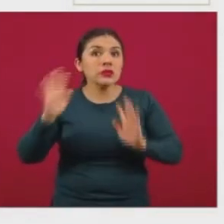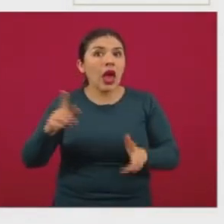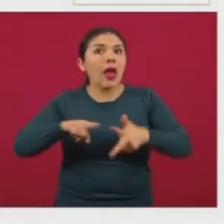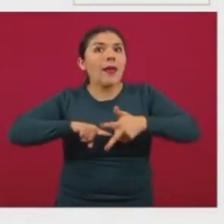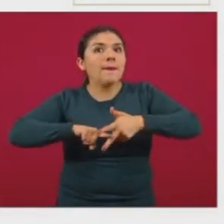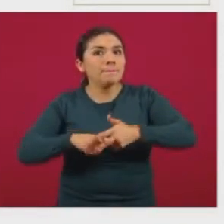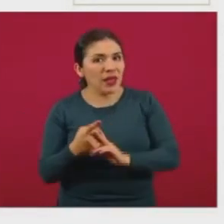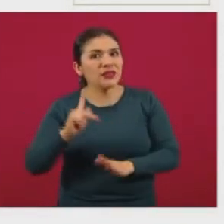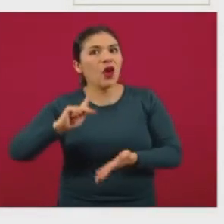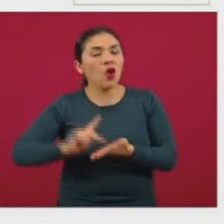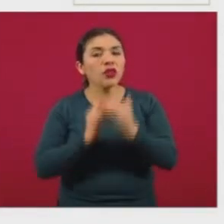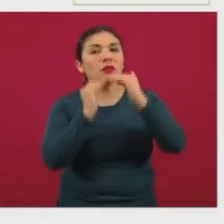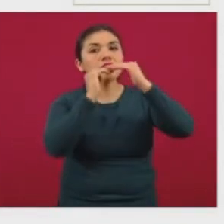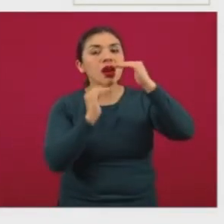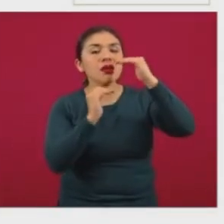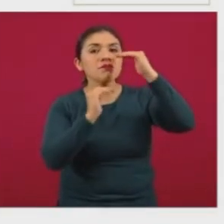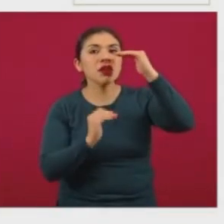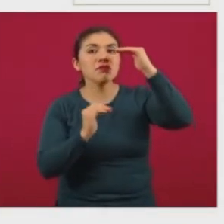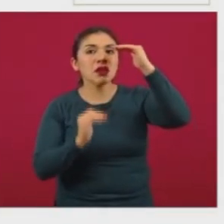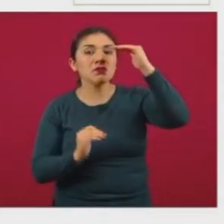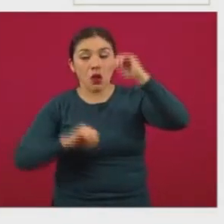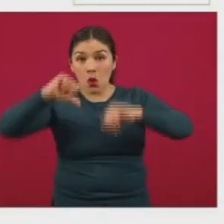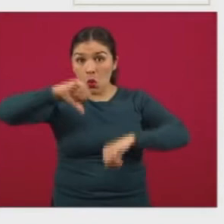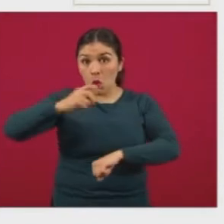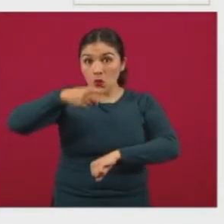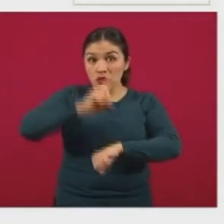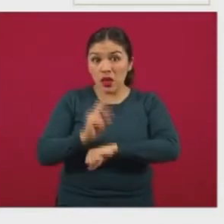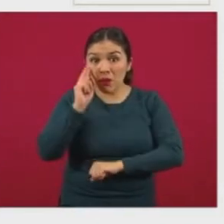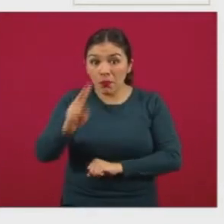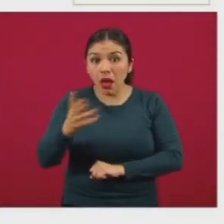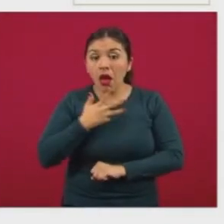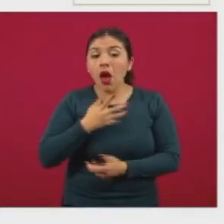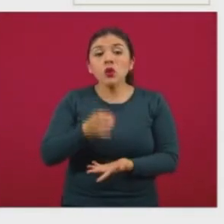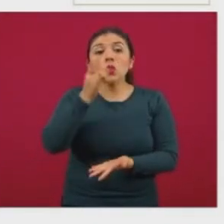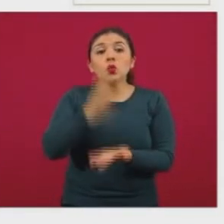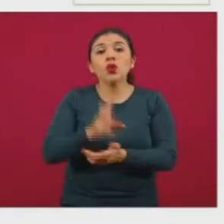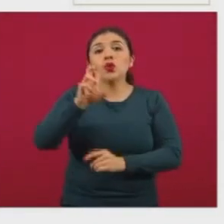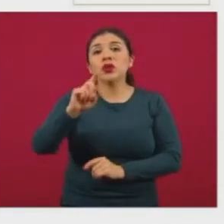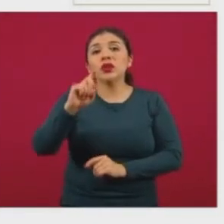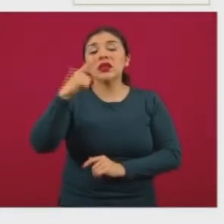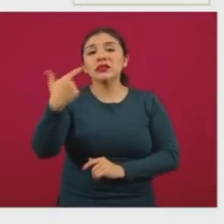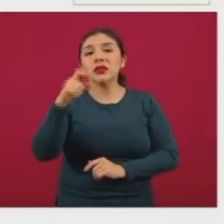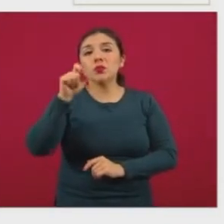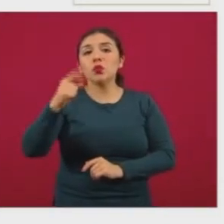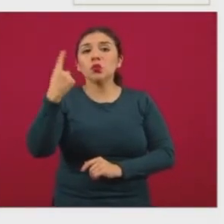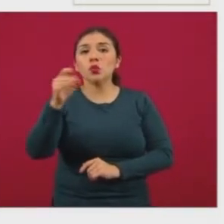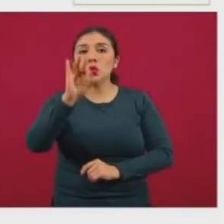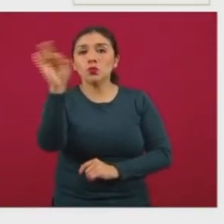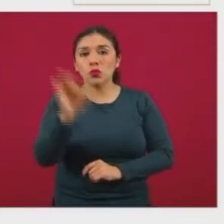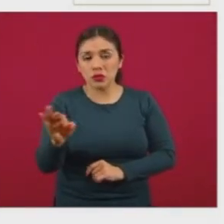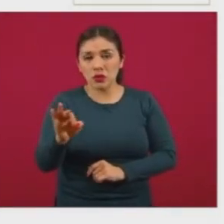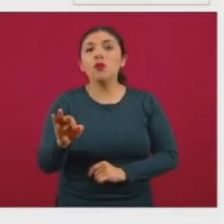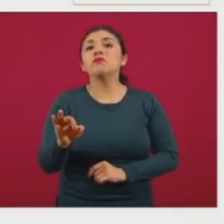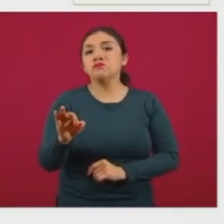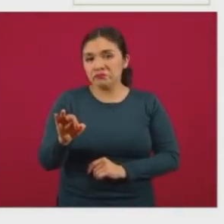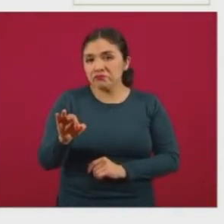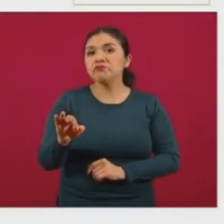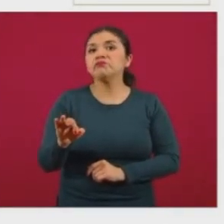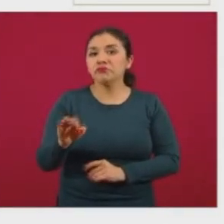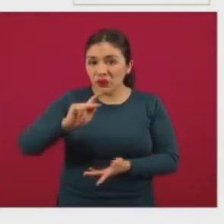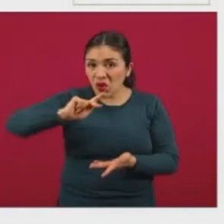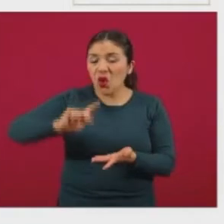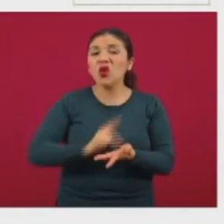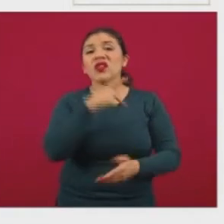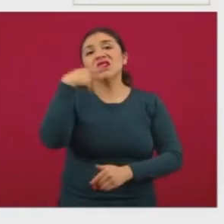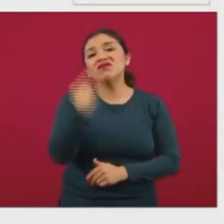ya nuevamente a disminuir. Para el corte de hoy solamente contribuye con un 37.1%, dejando nuevamente a